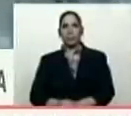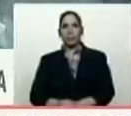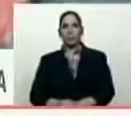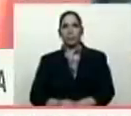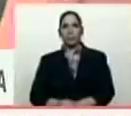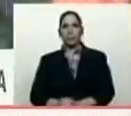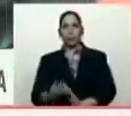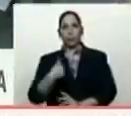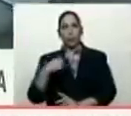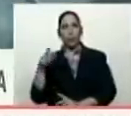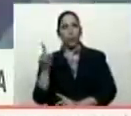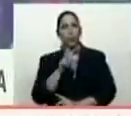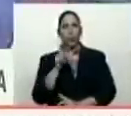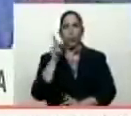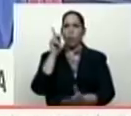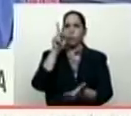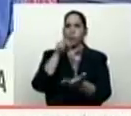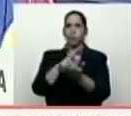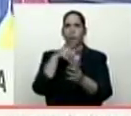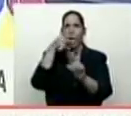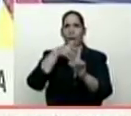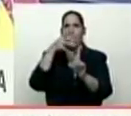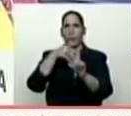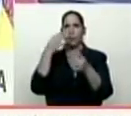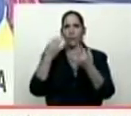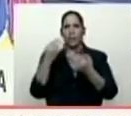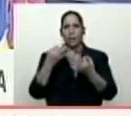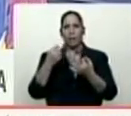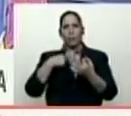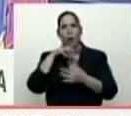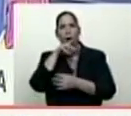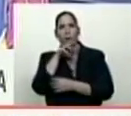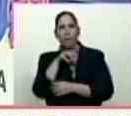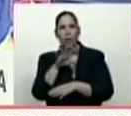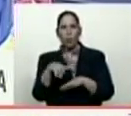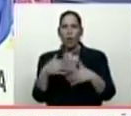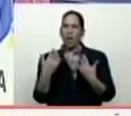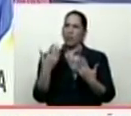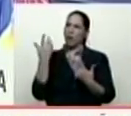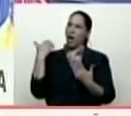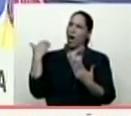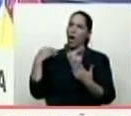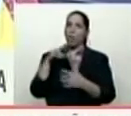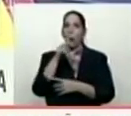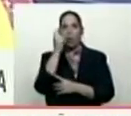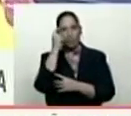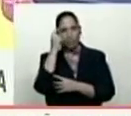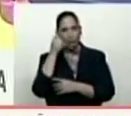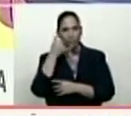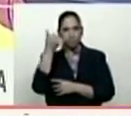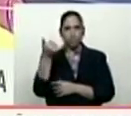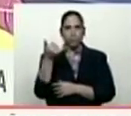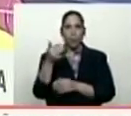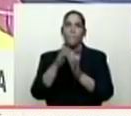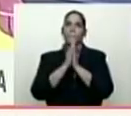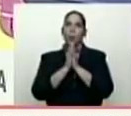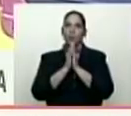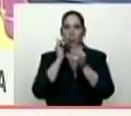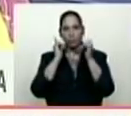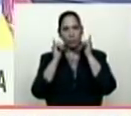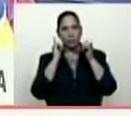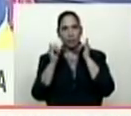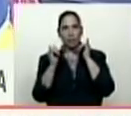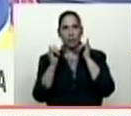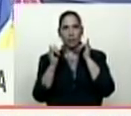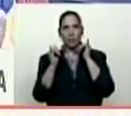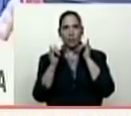Yo no venía para este acto, en verdad, pero yo hablé con Carrizales, ¿cuándo? Carrizales, hace 2 días, ¿verdad? y me dijo, mira, se celebran,